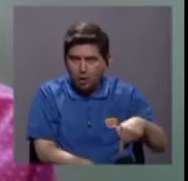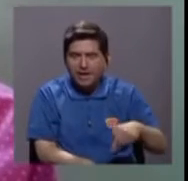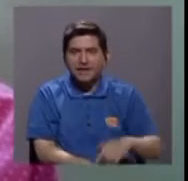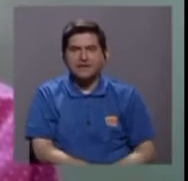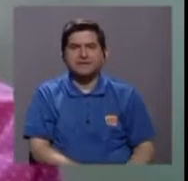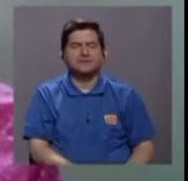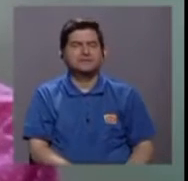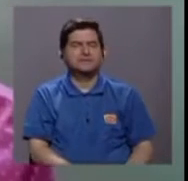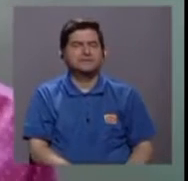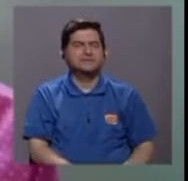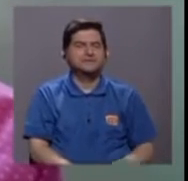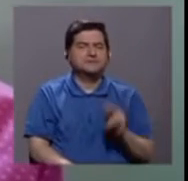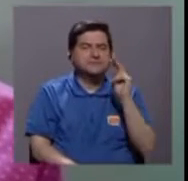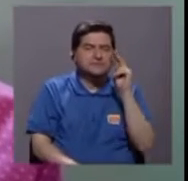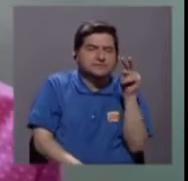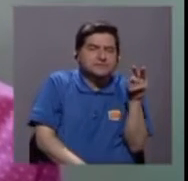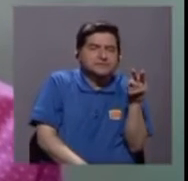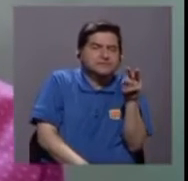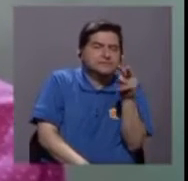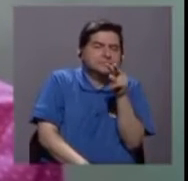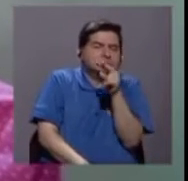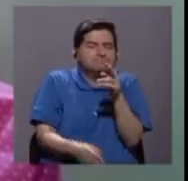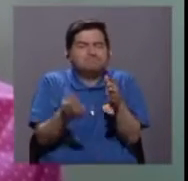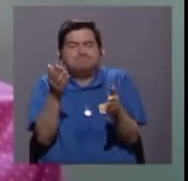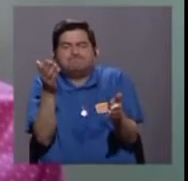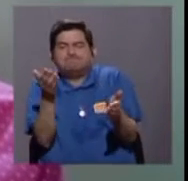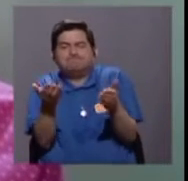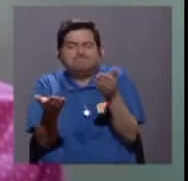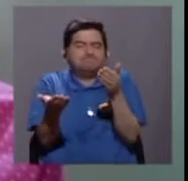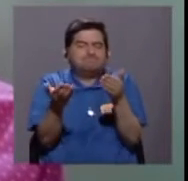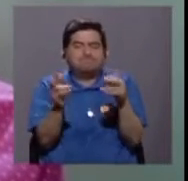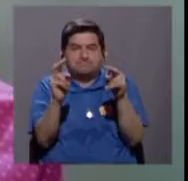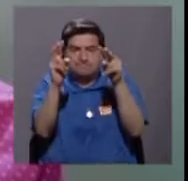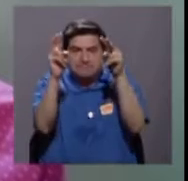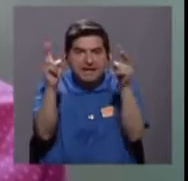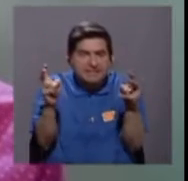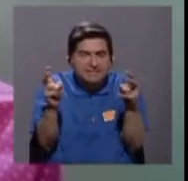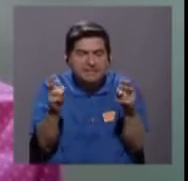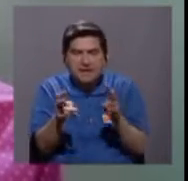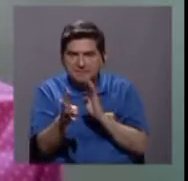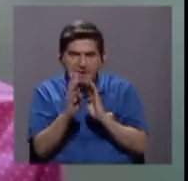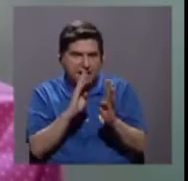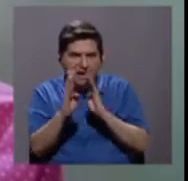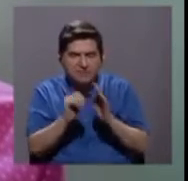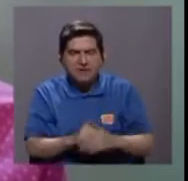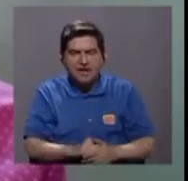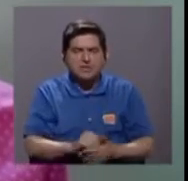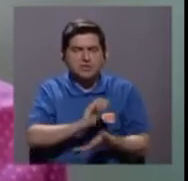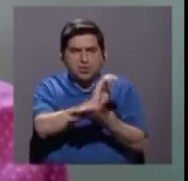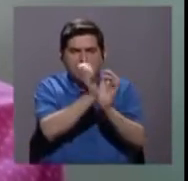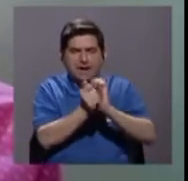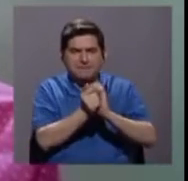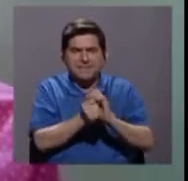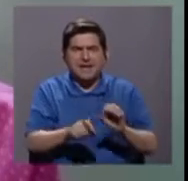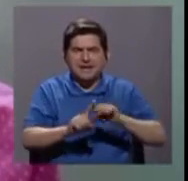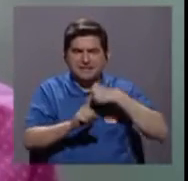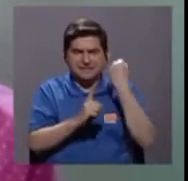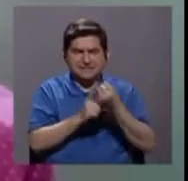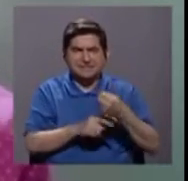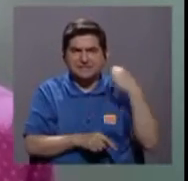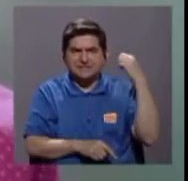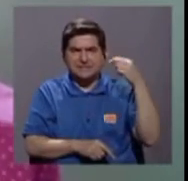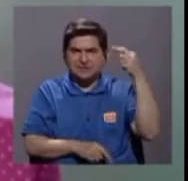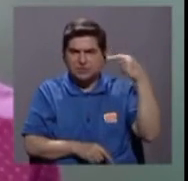se vislumbra el tema, digamos, ya se habla de reforma del Estado, se habla de revisar el